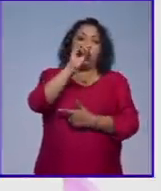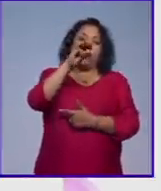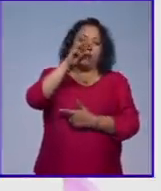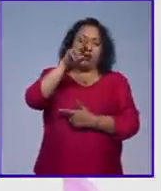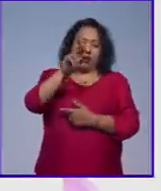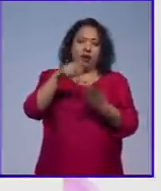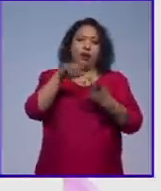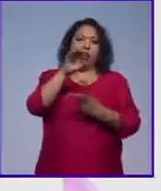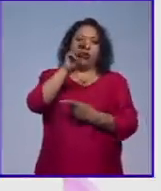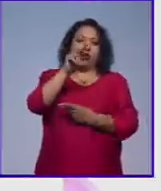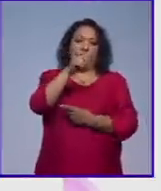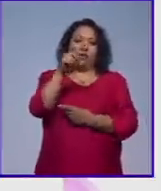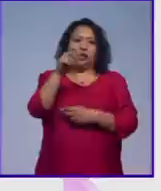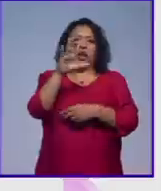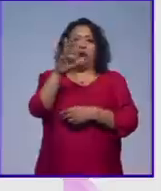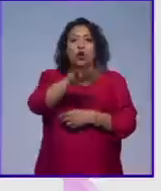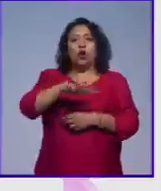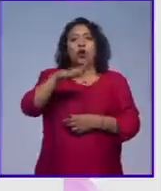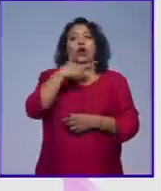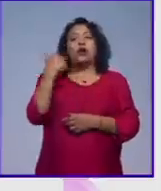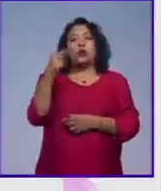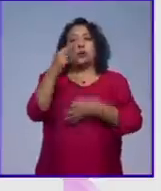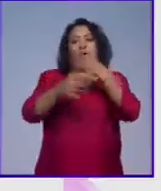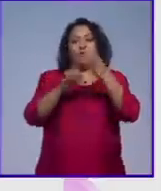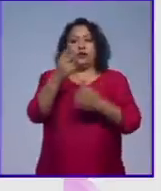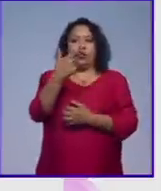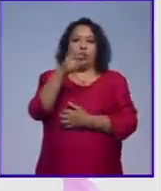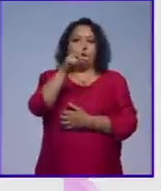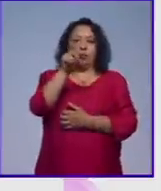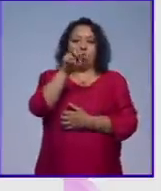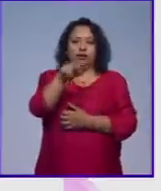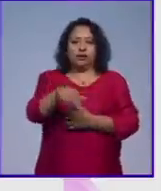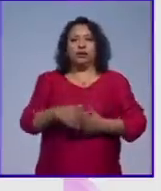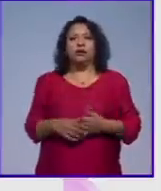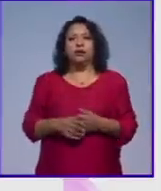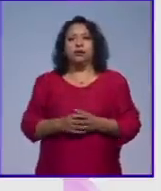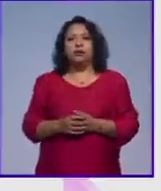100, Colonia Roma. Noticias 22, Huemanzi Rodríguez.